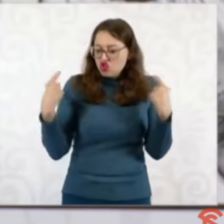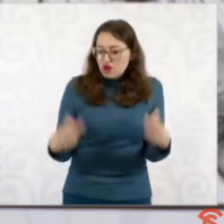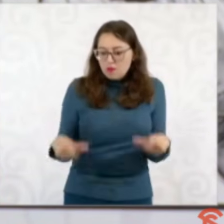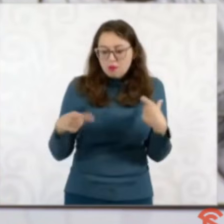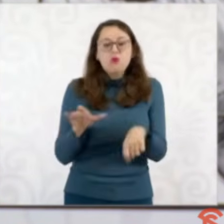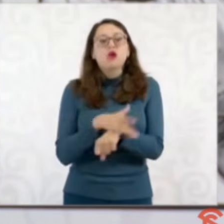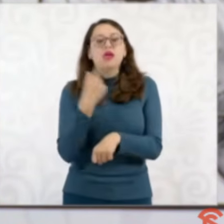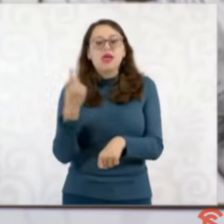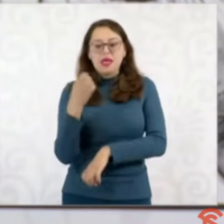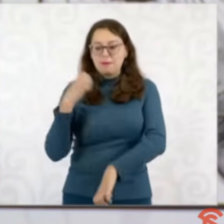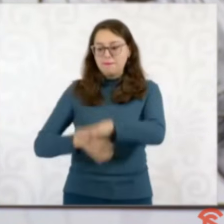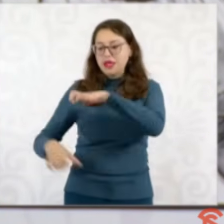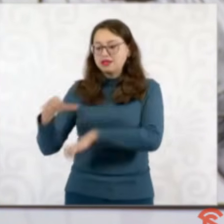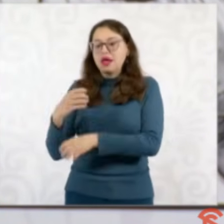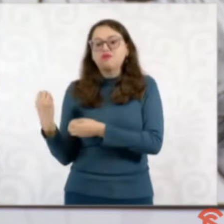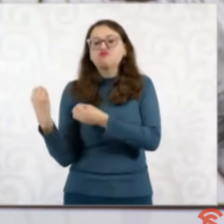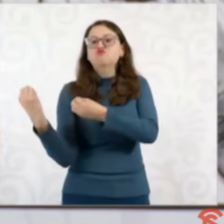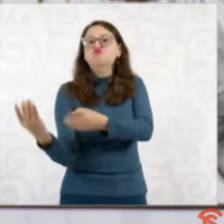de México.